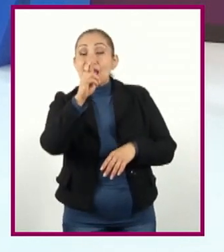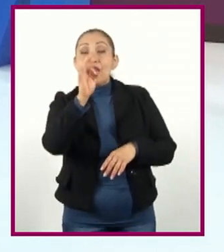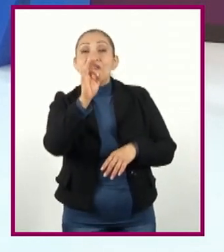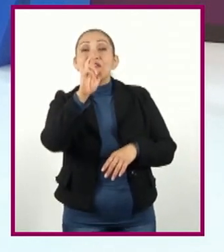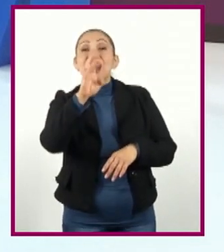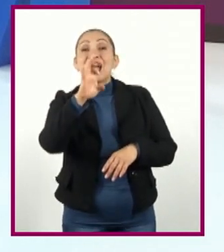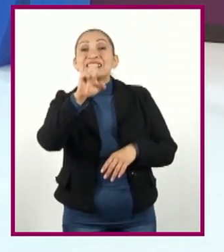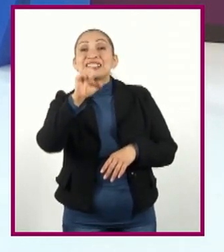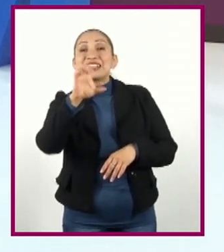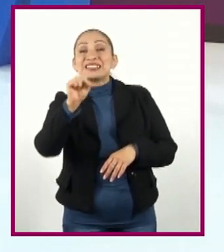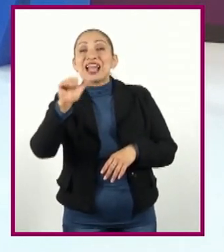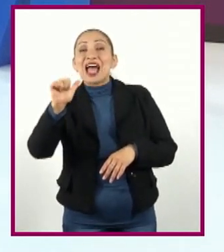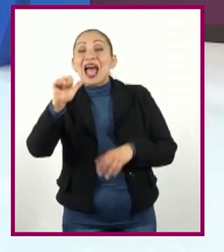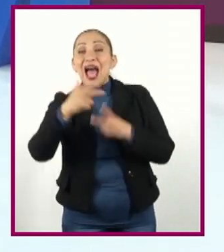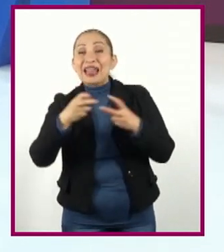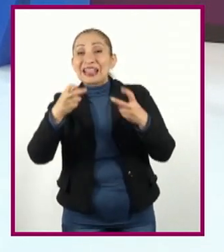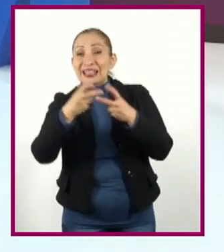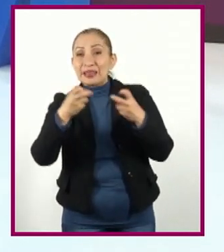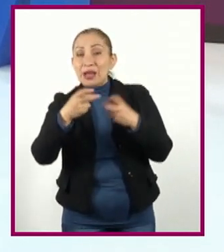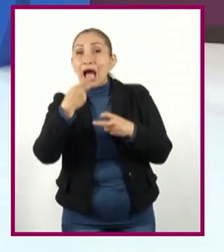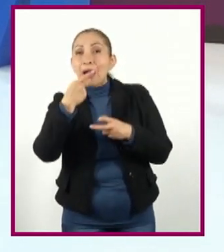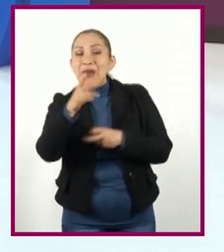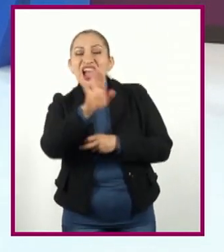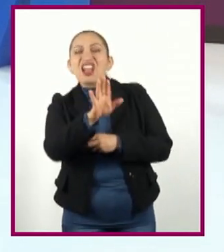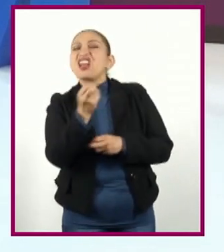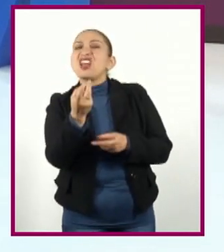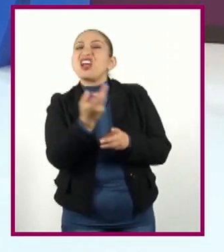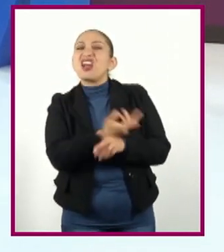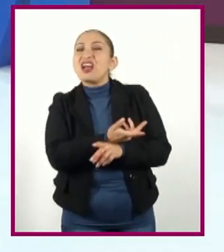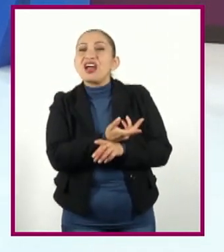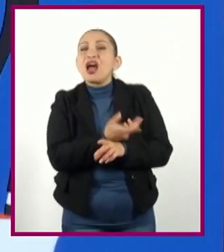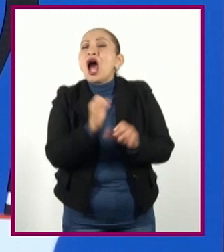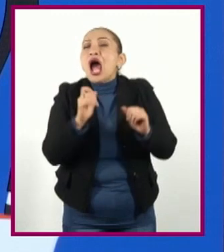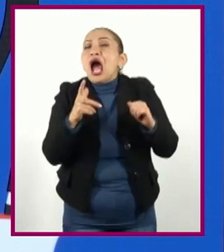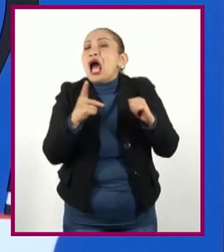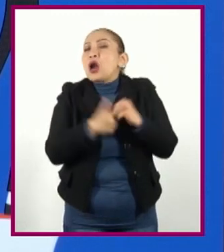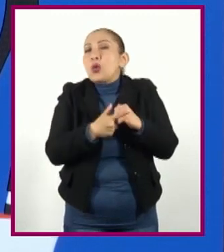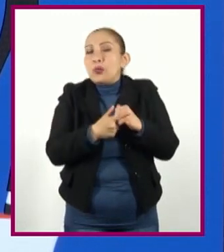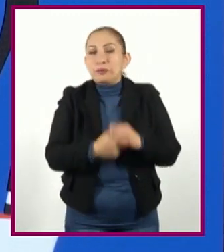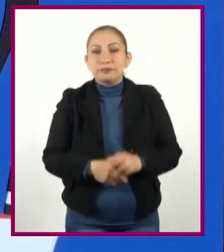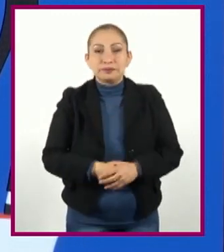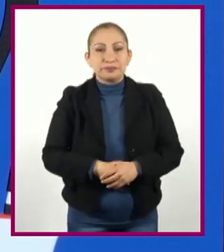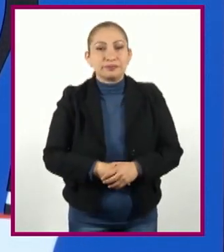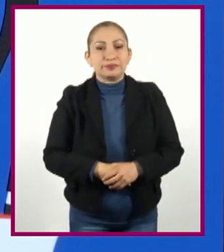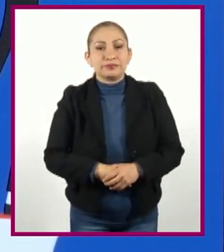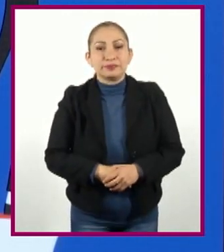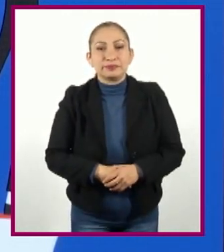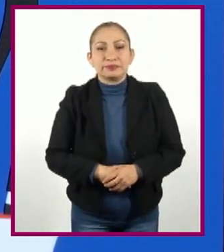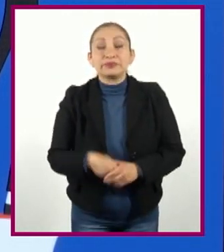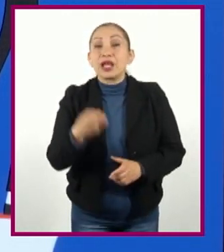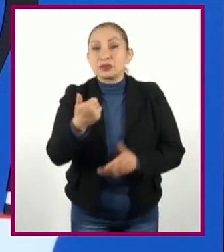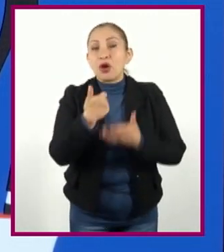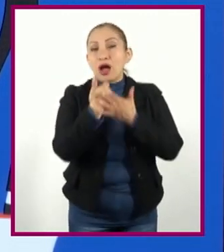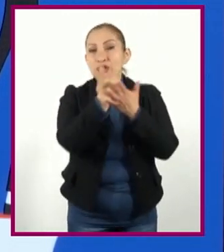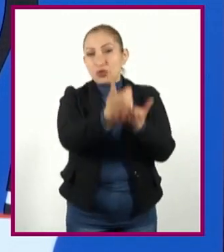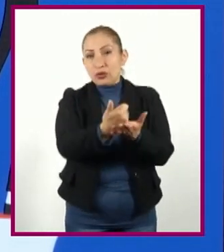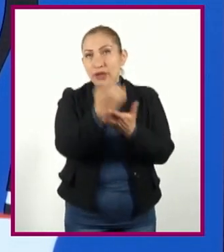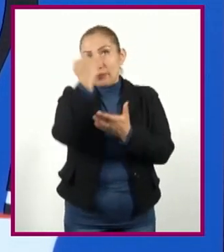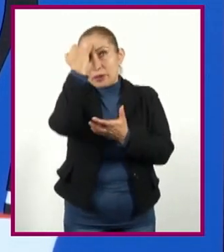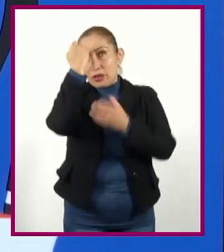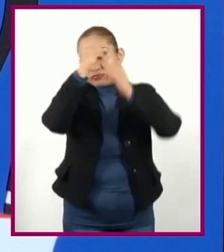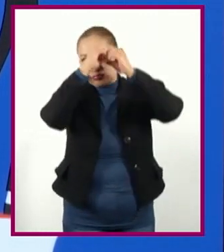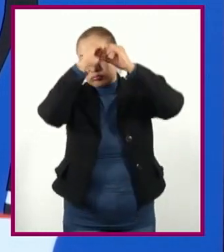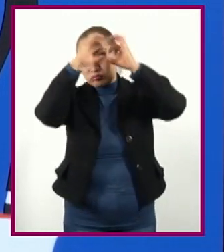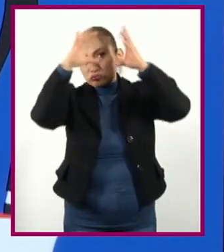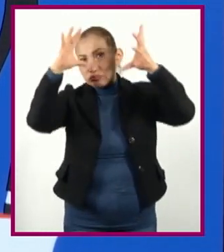información adicional sobre las cualidades o características de algo, lo que permite crear imágenes en la mente